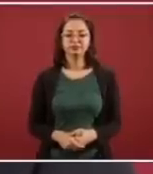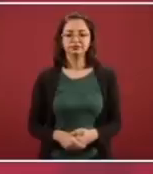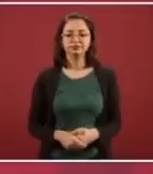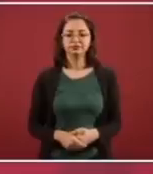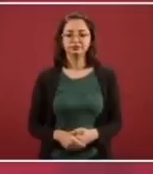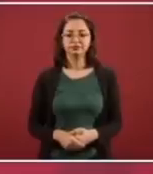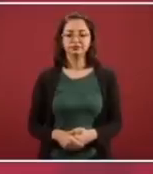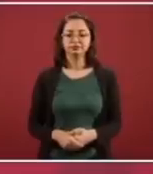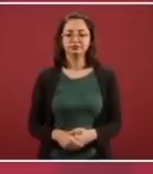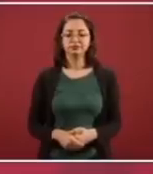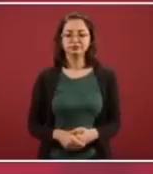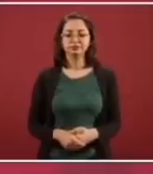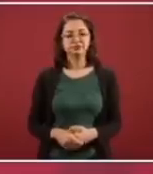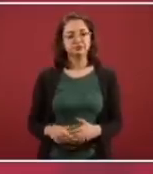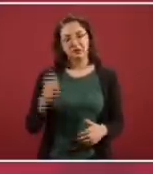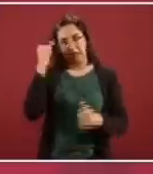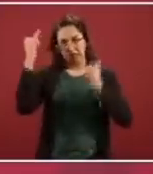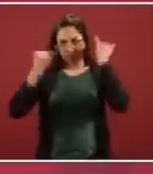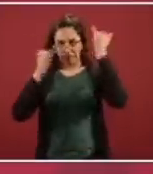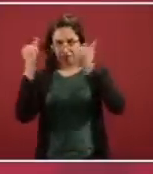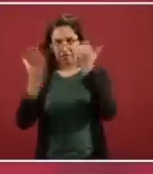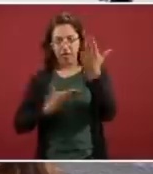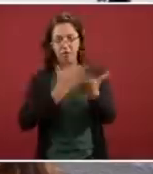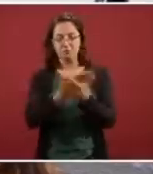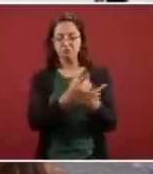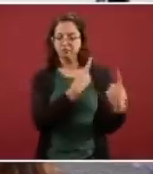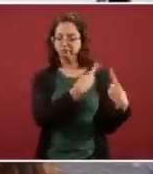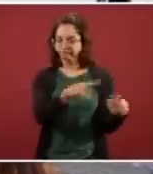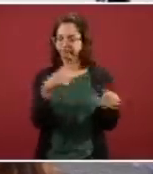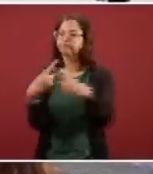otros propósitos,